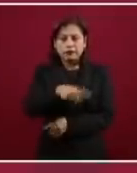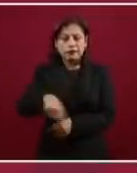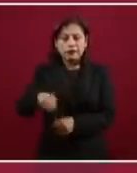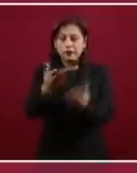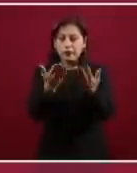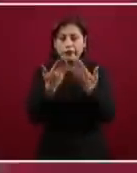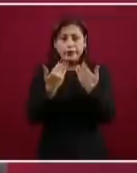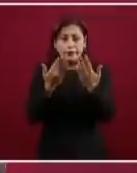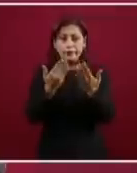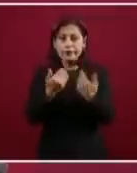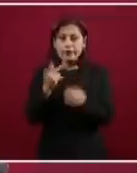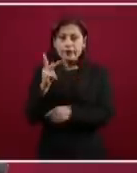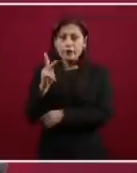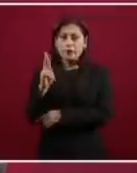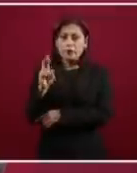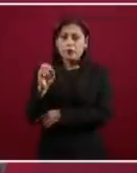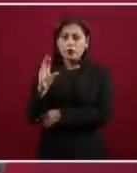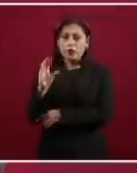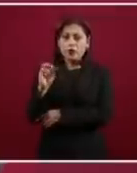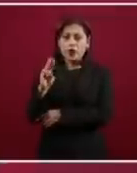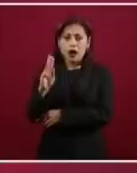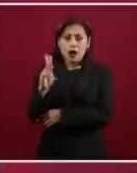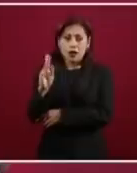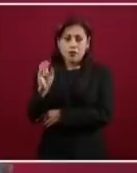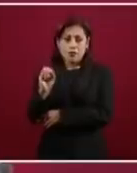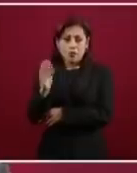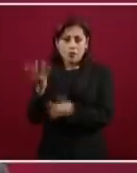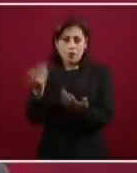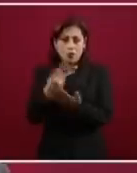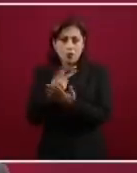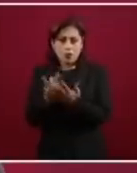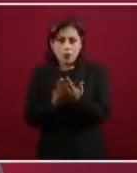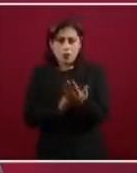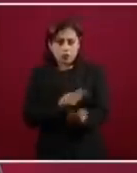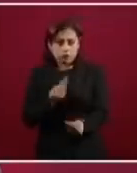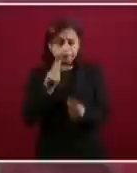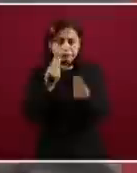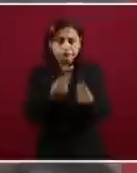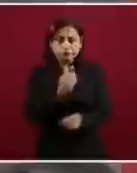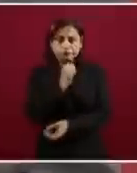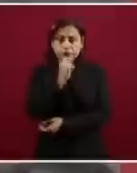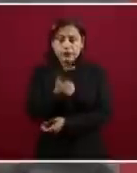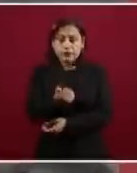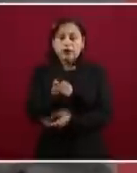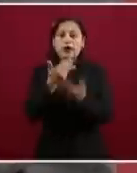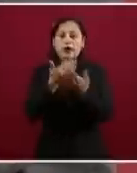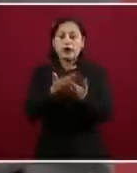el llamado Procampo. Ahora todos,